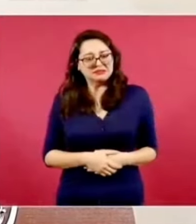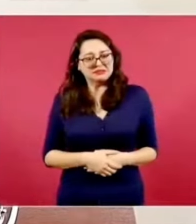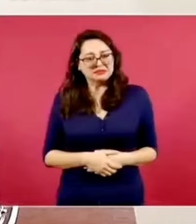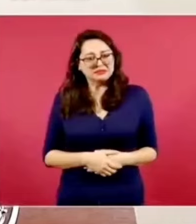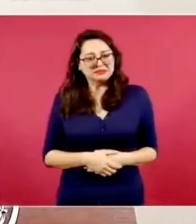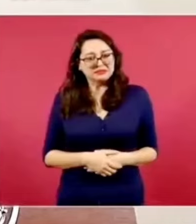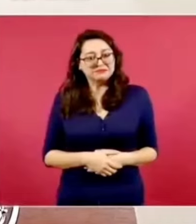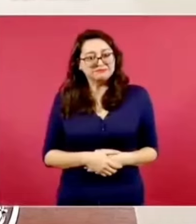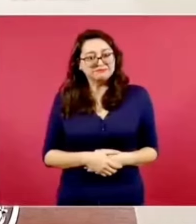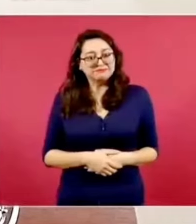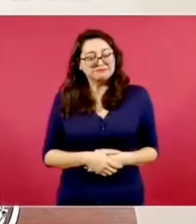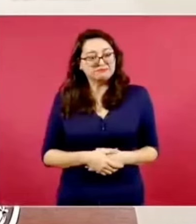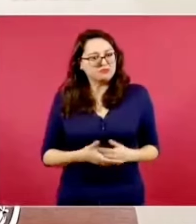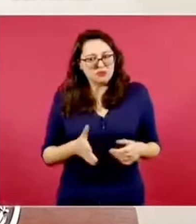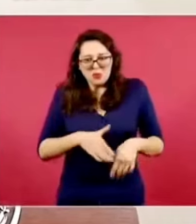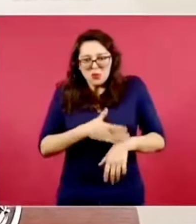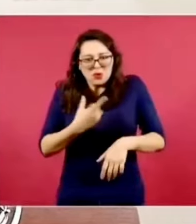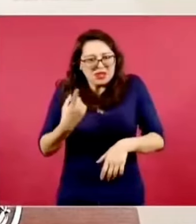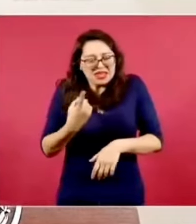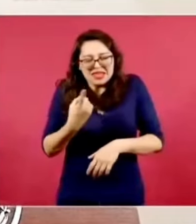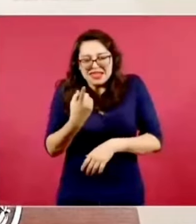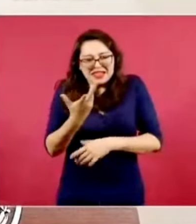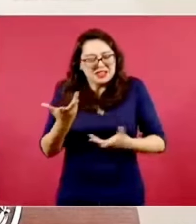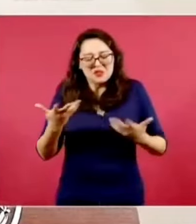hombre cómo fue